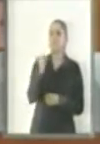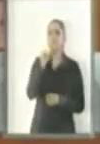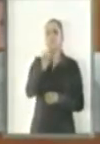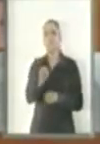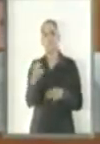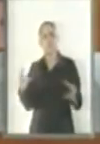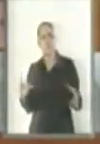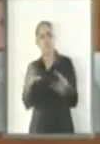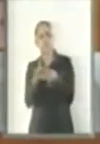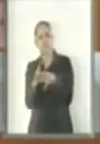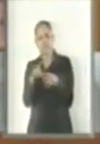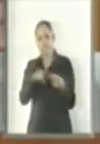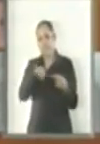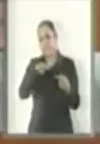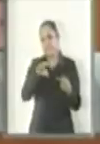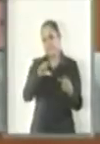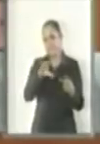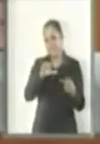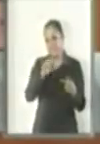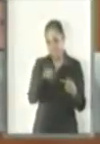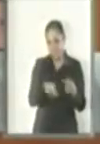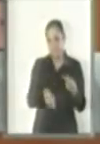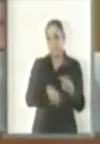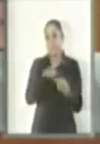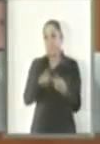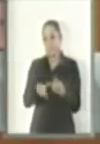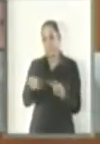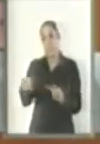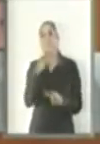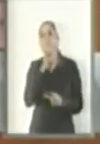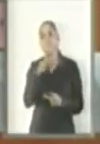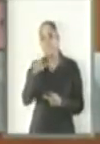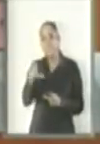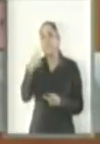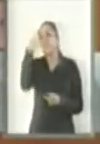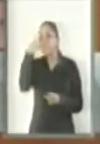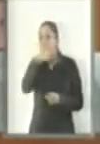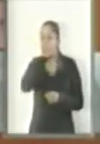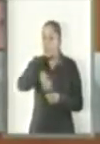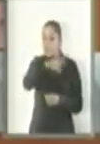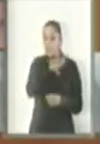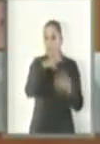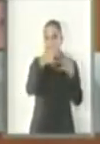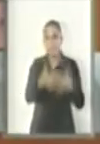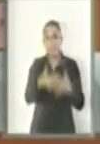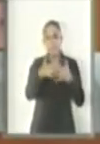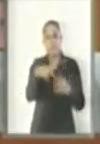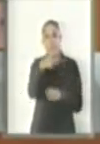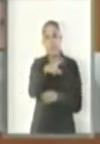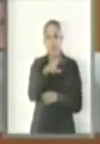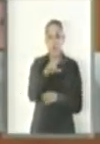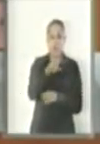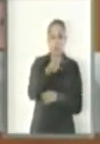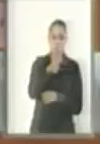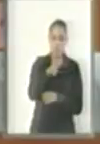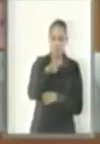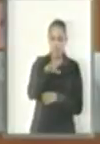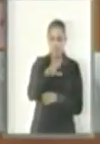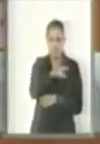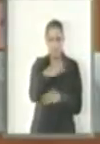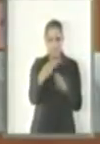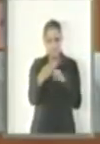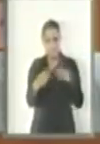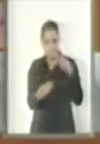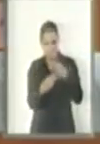los Mexichem, con el argumento de que los productores mundiales de monómero de cloruro de vinilo se